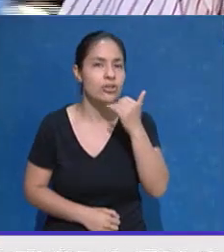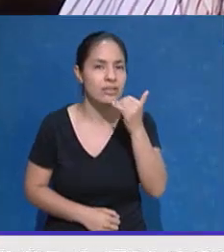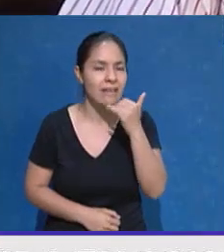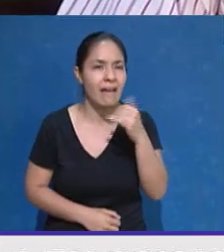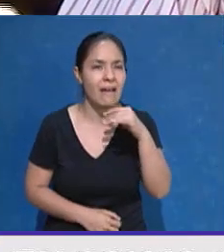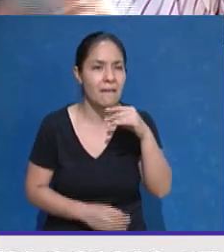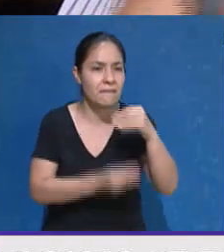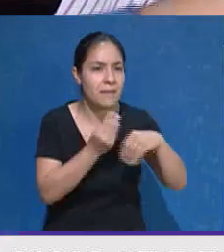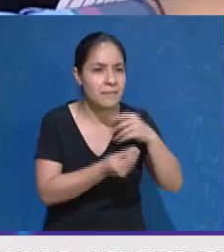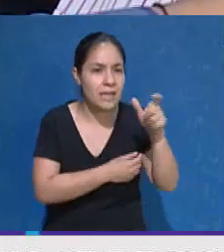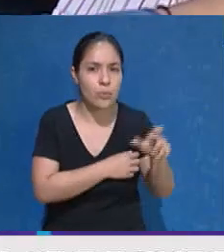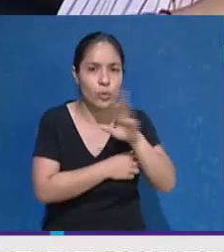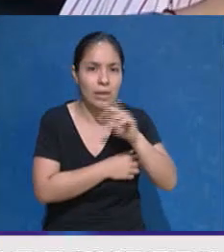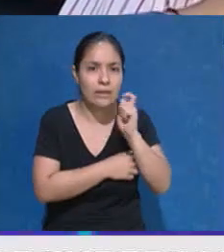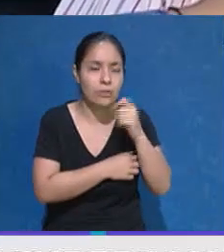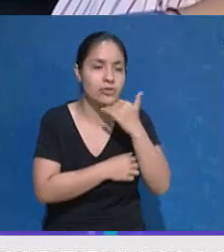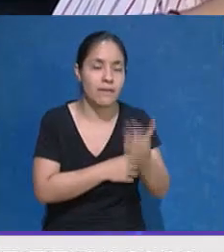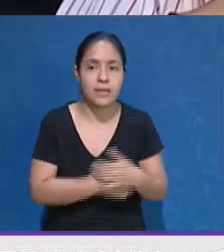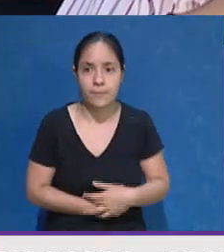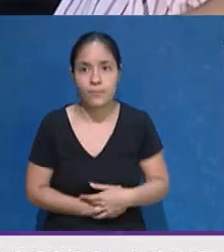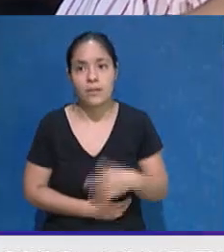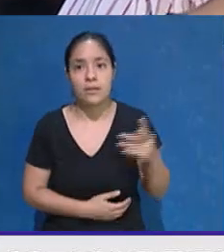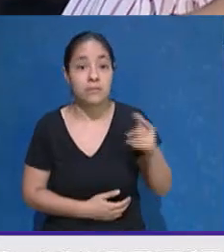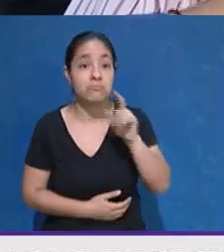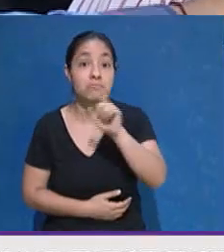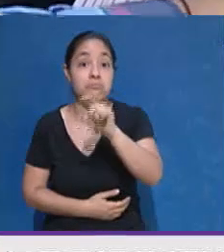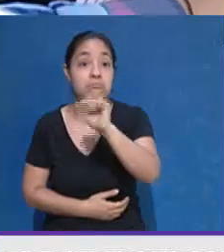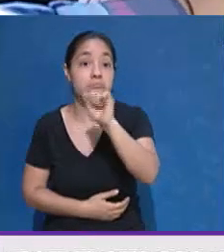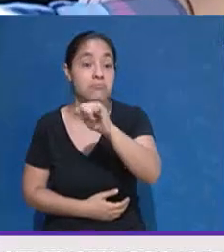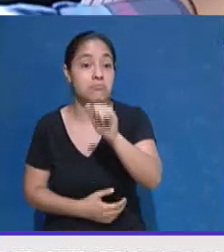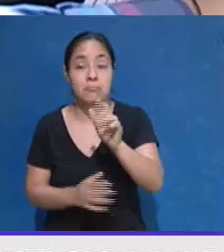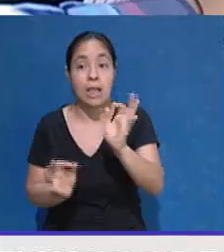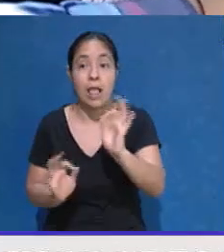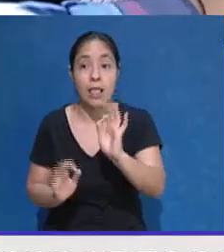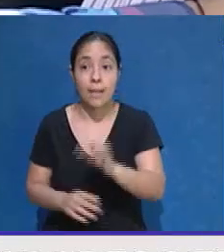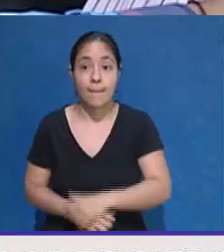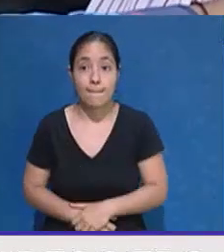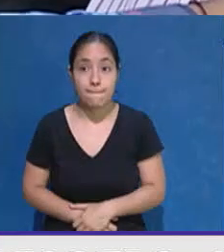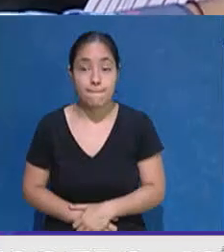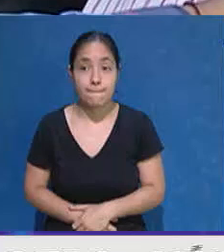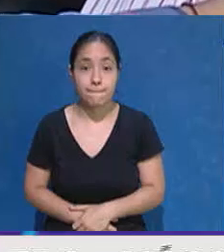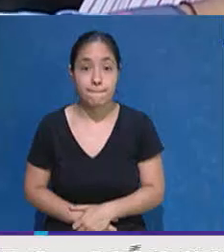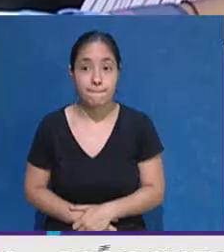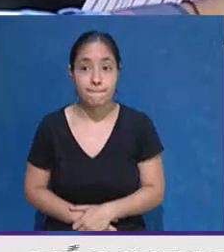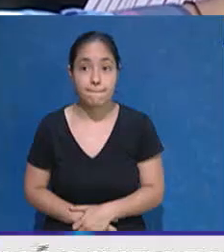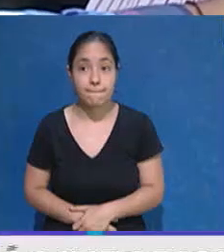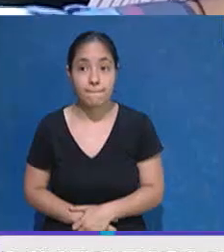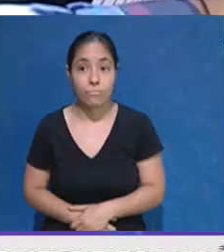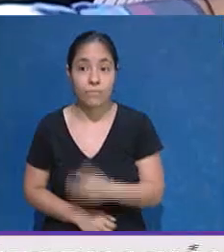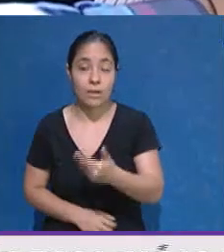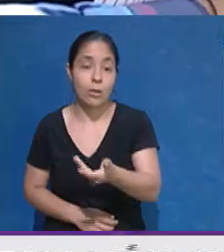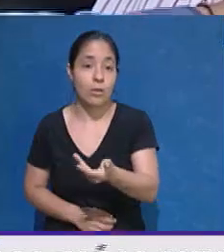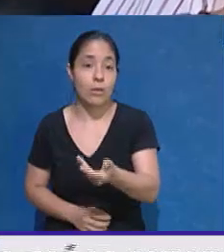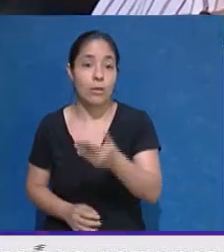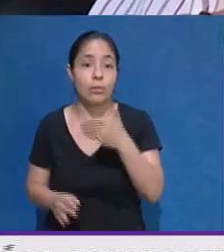¿Y no le atendían en la casa? Y digo, yo me voy yo a hacer al banco, digo, y cuando vuelva digo,